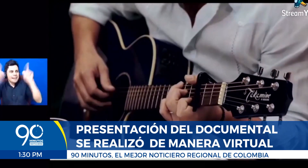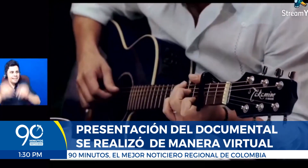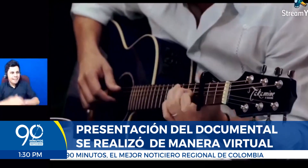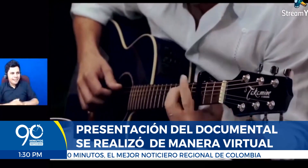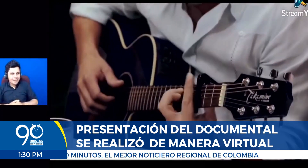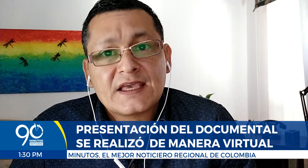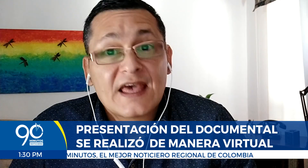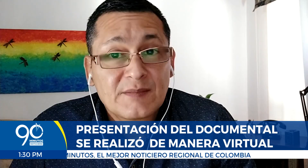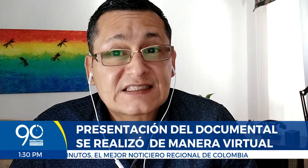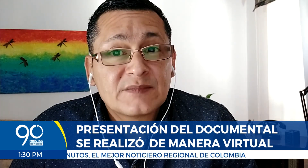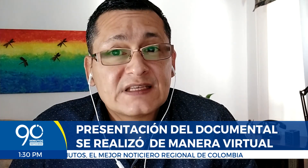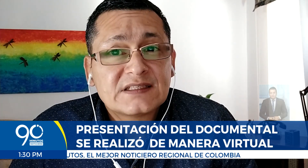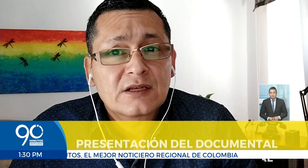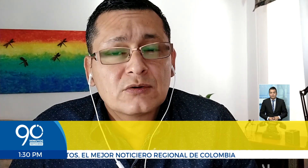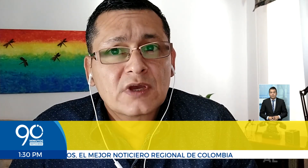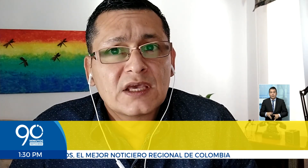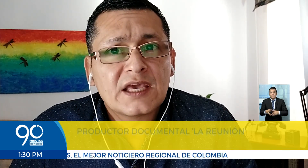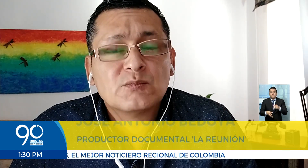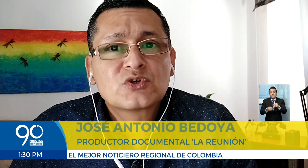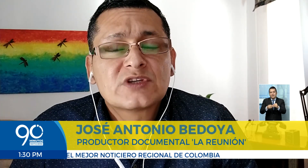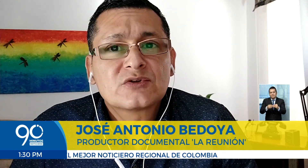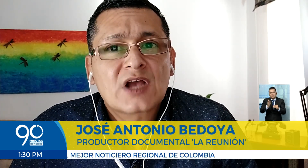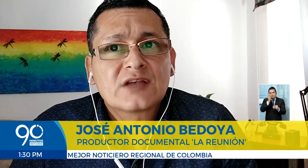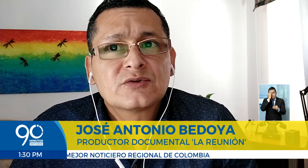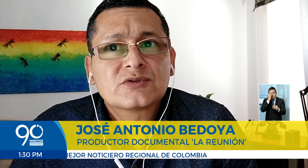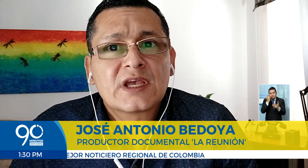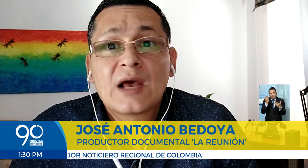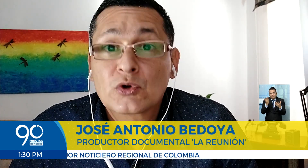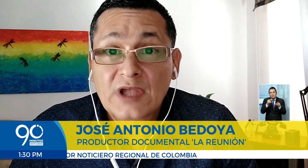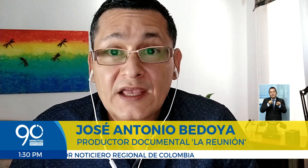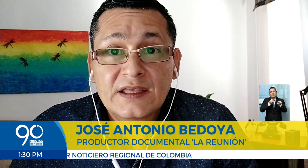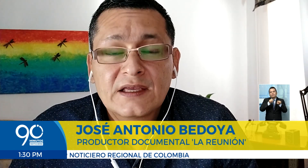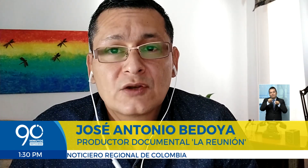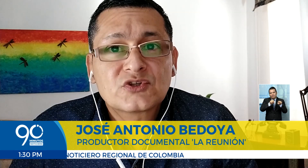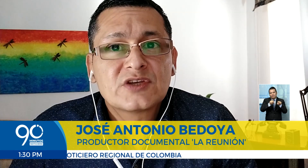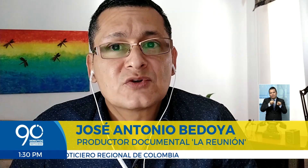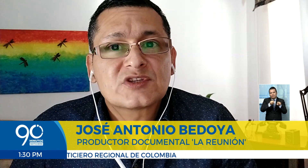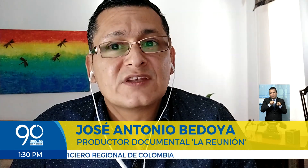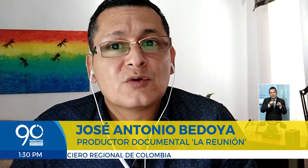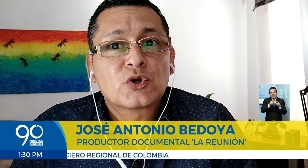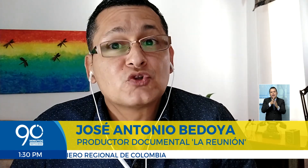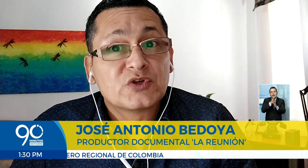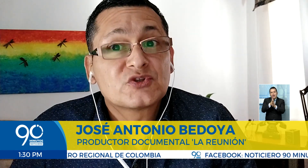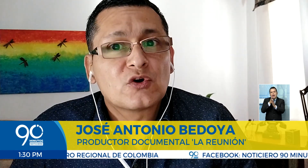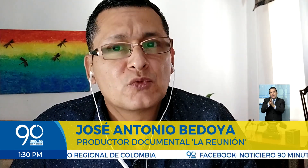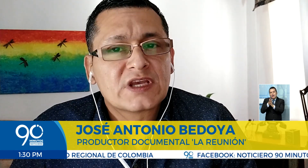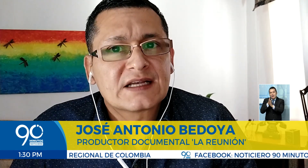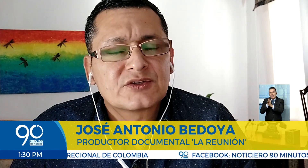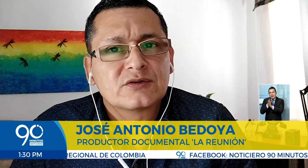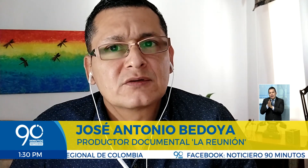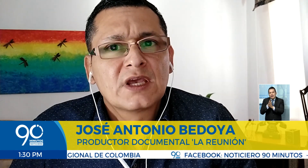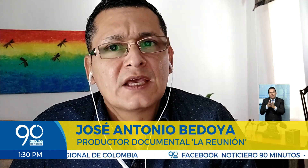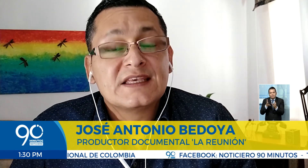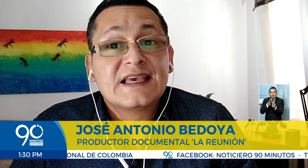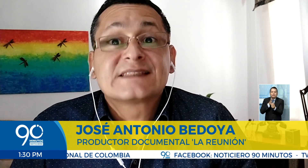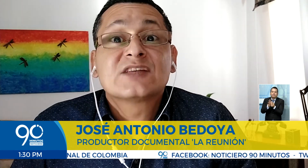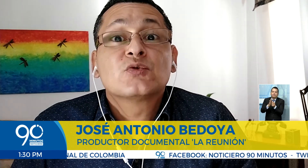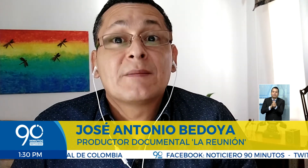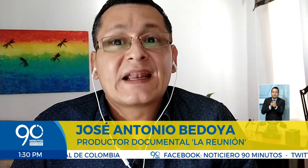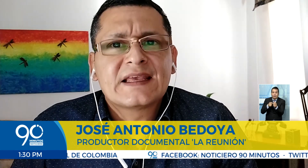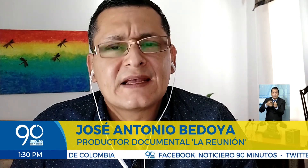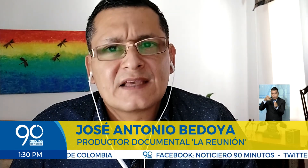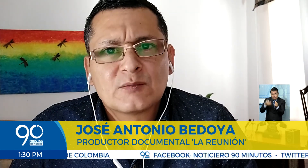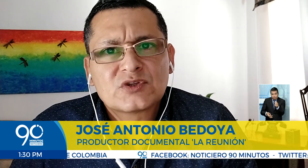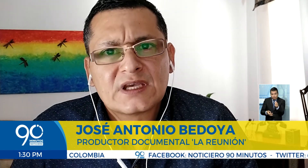protagonistas y además también es cierto que en muchos de los casos el abordaje de los hechos se dio por los medios de comunicación y